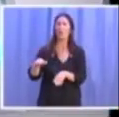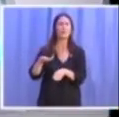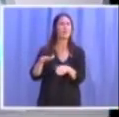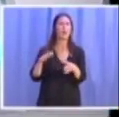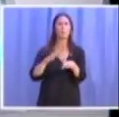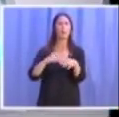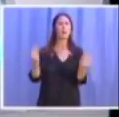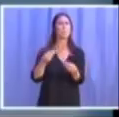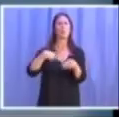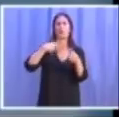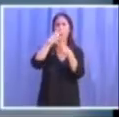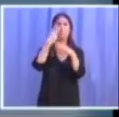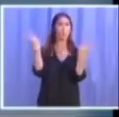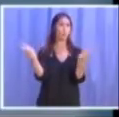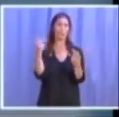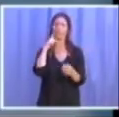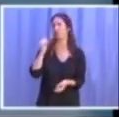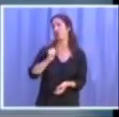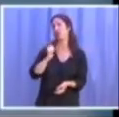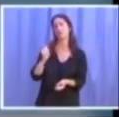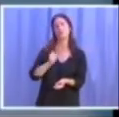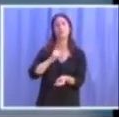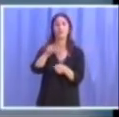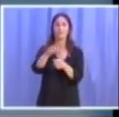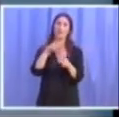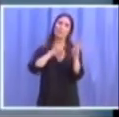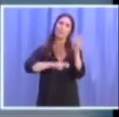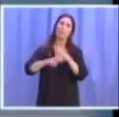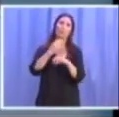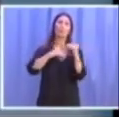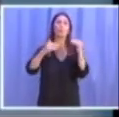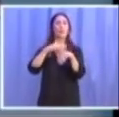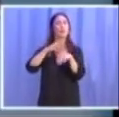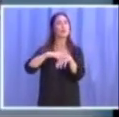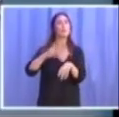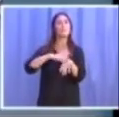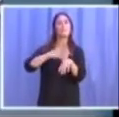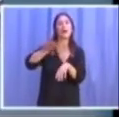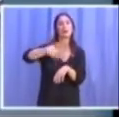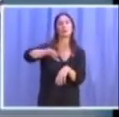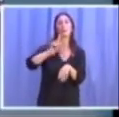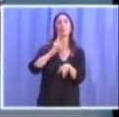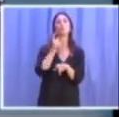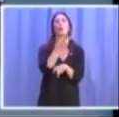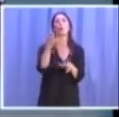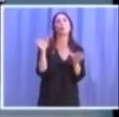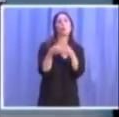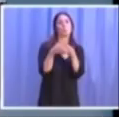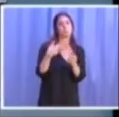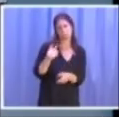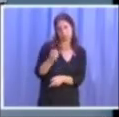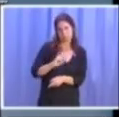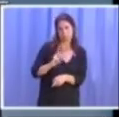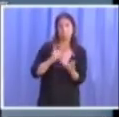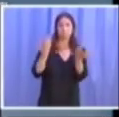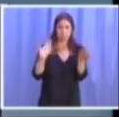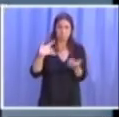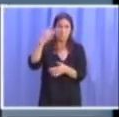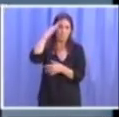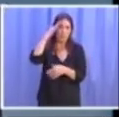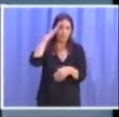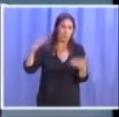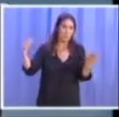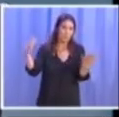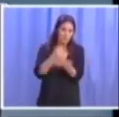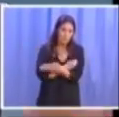está claro, porque ahí es donde se genera la igualdad y la riqueza para todos, no solo para unos pocos. Claro, unos van en coche, todos nos